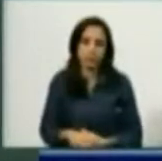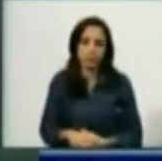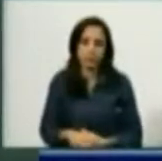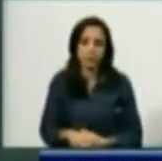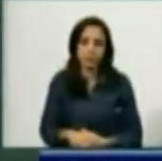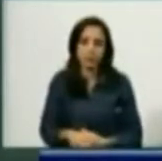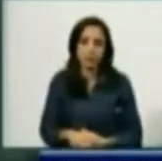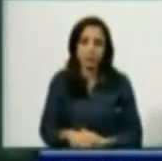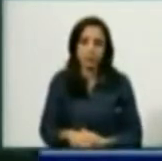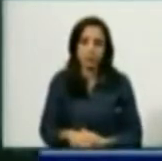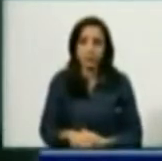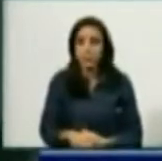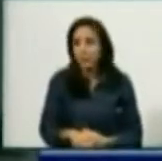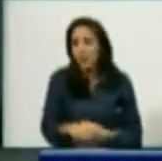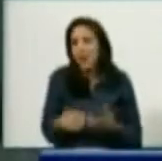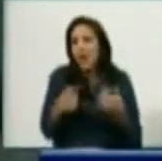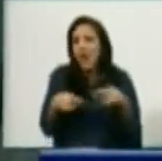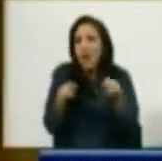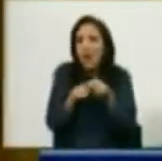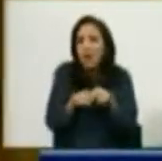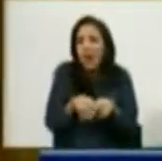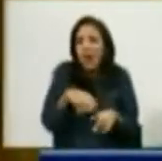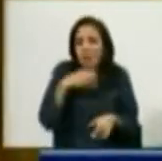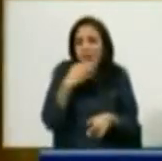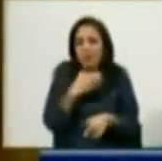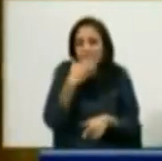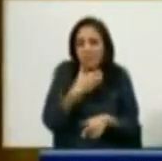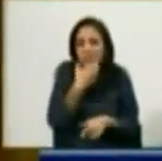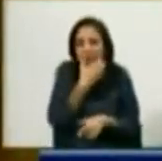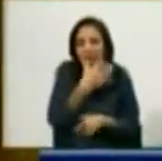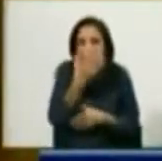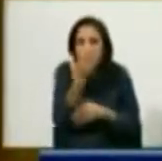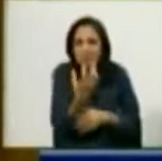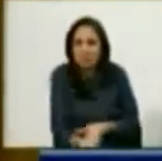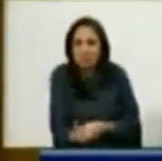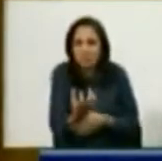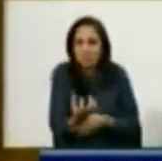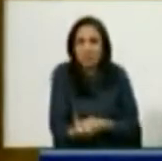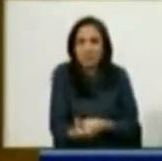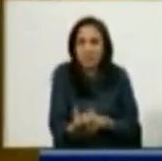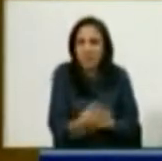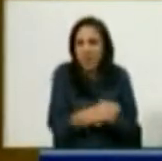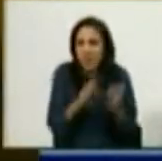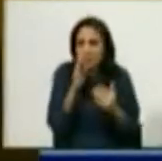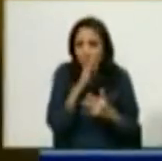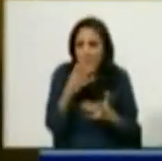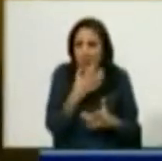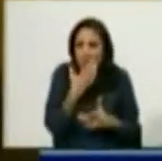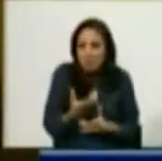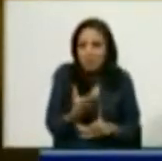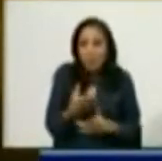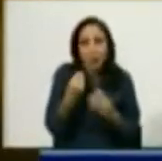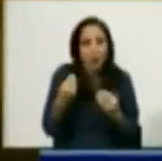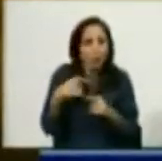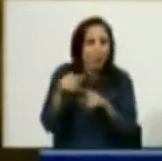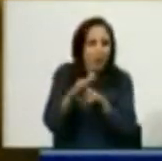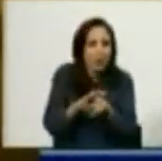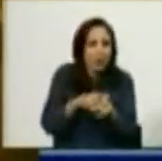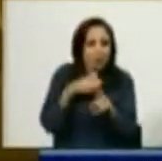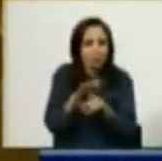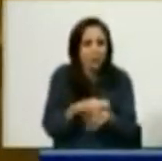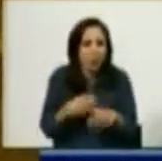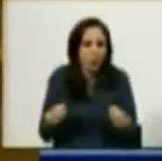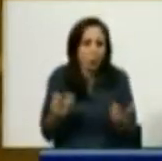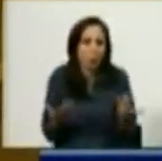o como manzana que cayera por sí sola de la mata manzana madura Cómo van a perdonar lo que hagan hayamos hecho una revolución